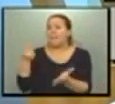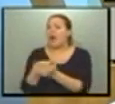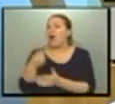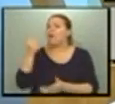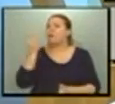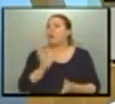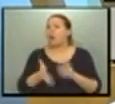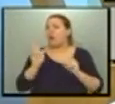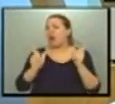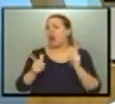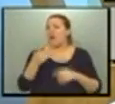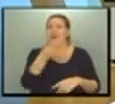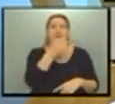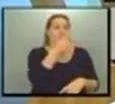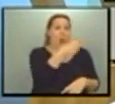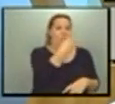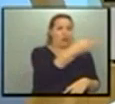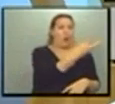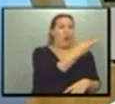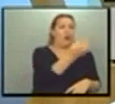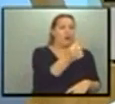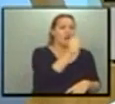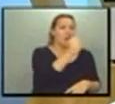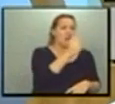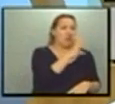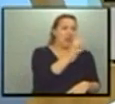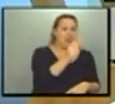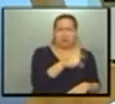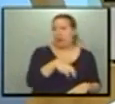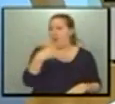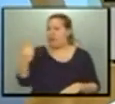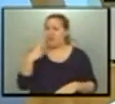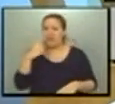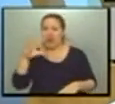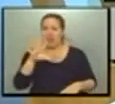400, 500 pesos en 1.500 o más. Gracias, sí, Mariana. Tal cual. Dani.